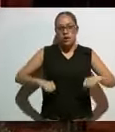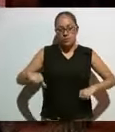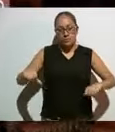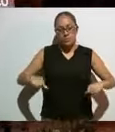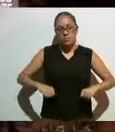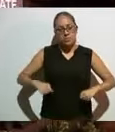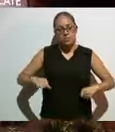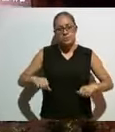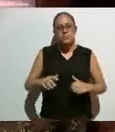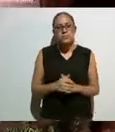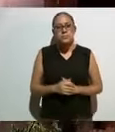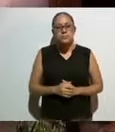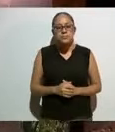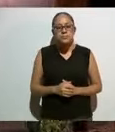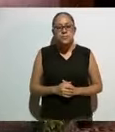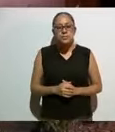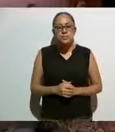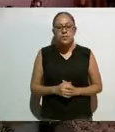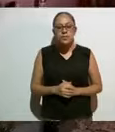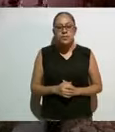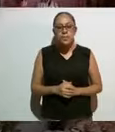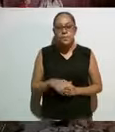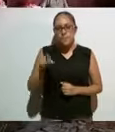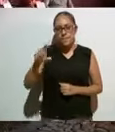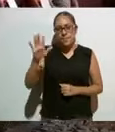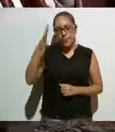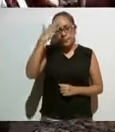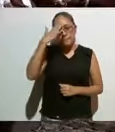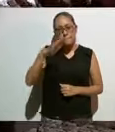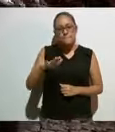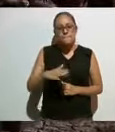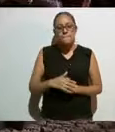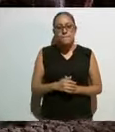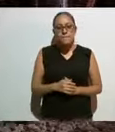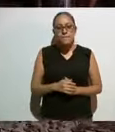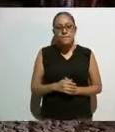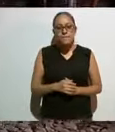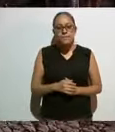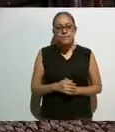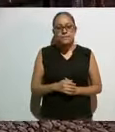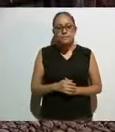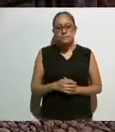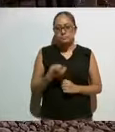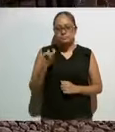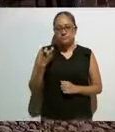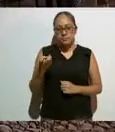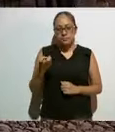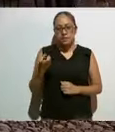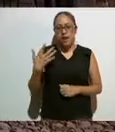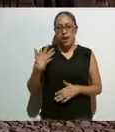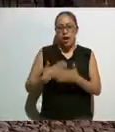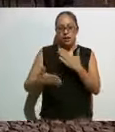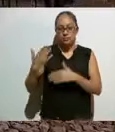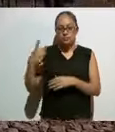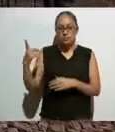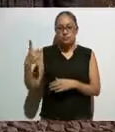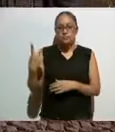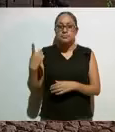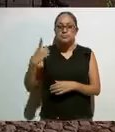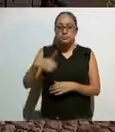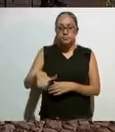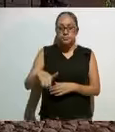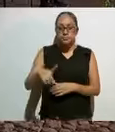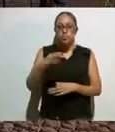partidista. Y como él lo sabe, porque esa fue la instrucción que recibieron todos los